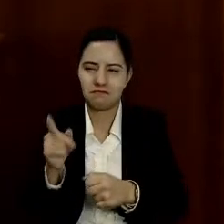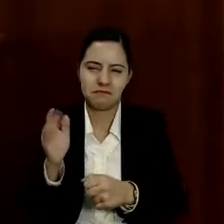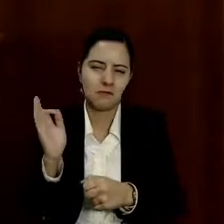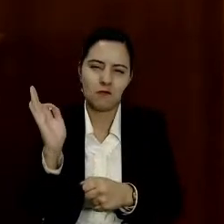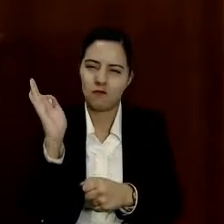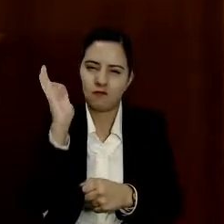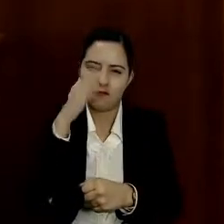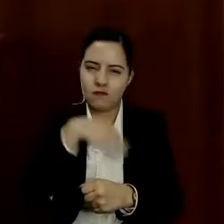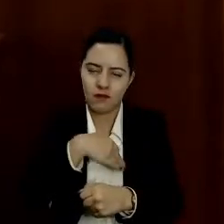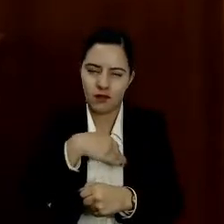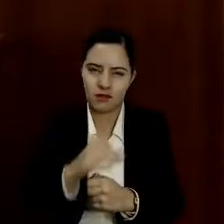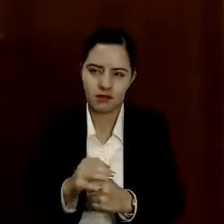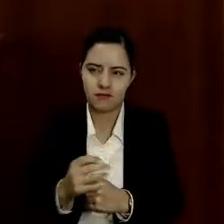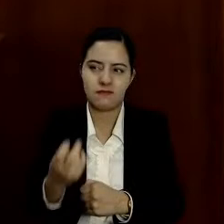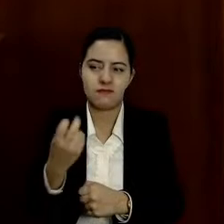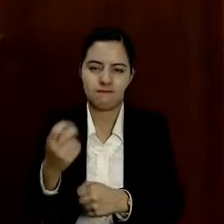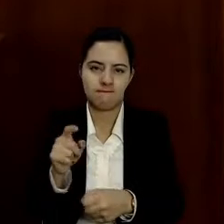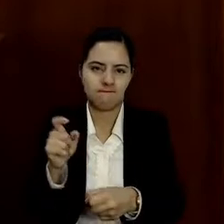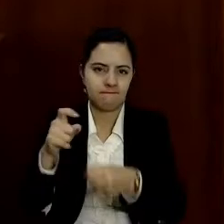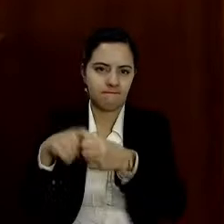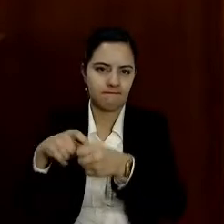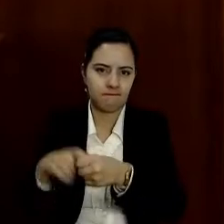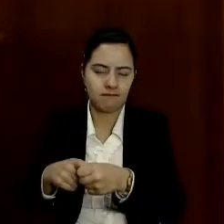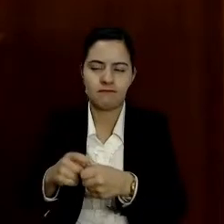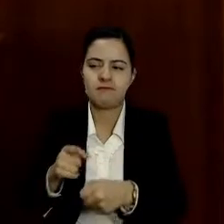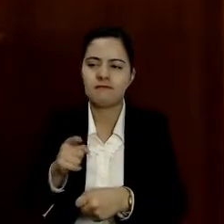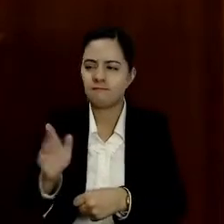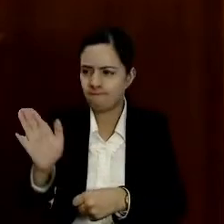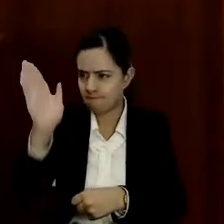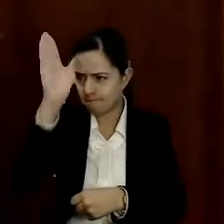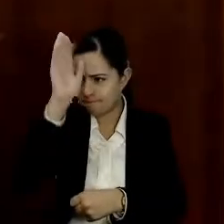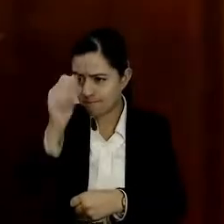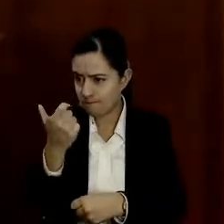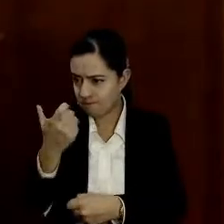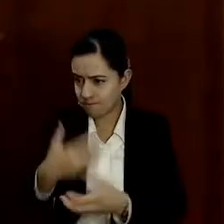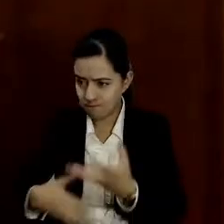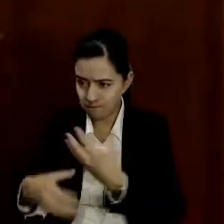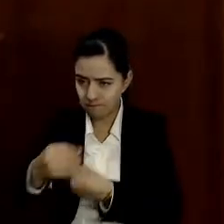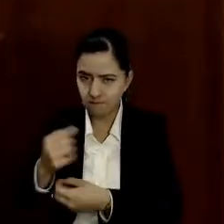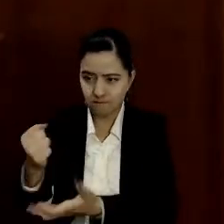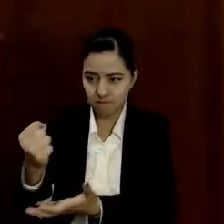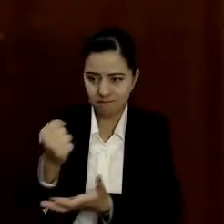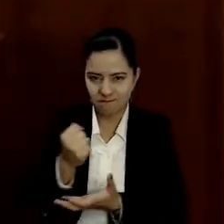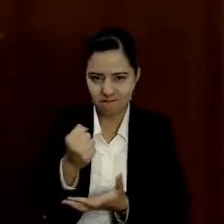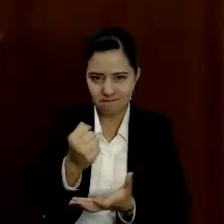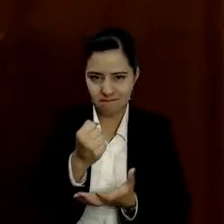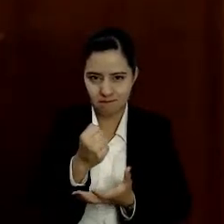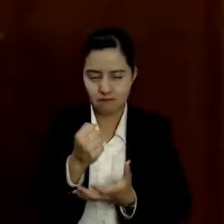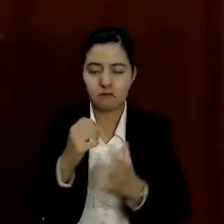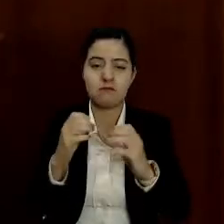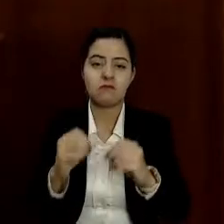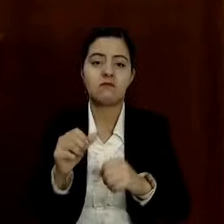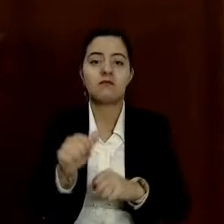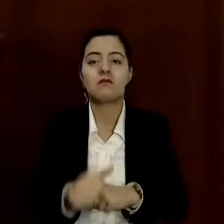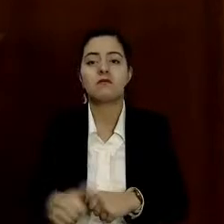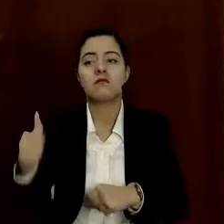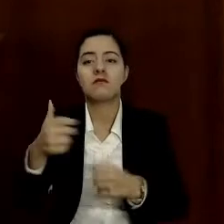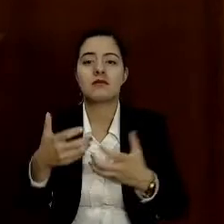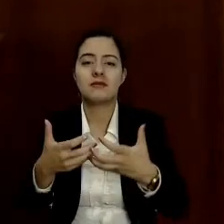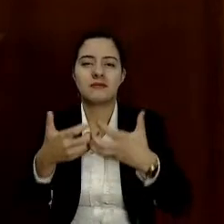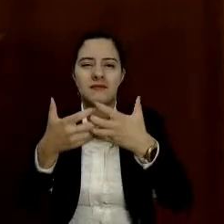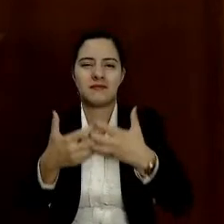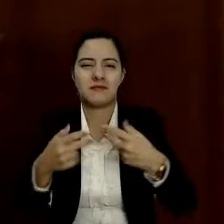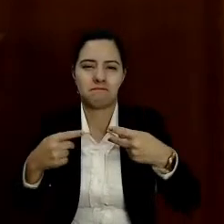cuales triangulaban entre sí los fondos o a su vez subcontrataban a más empresas o